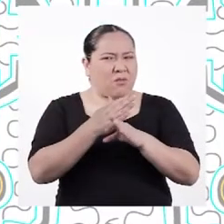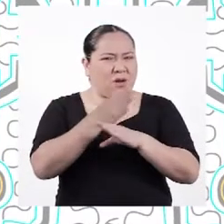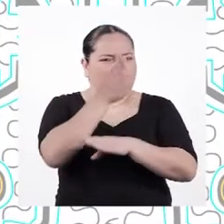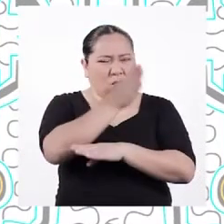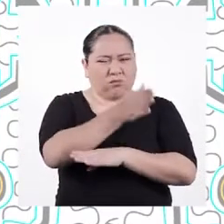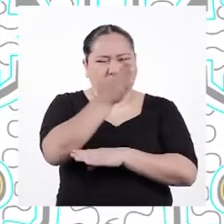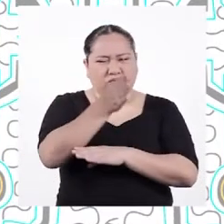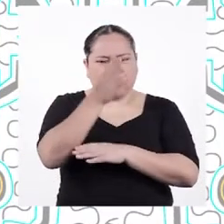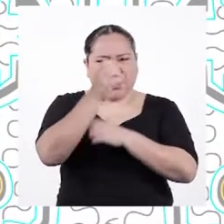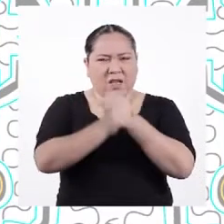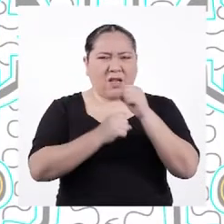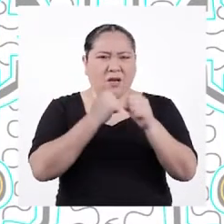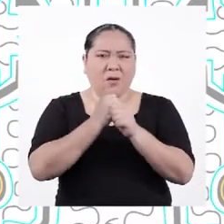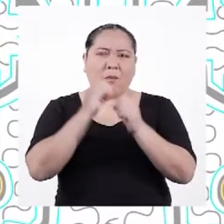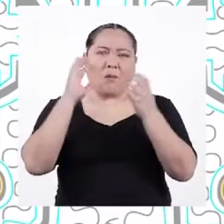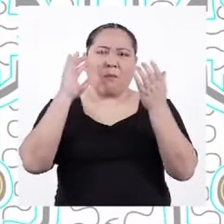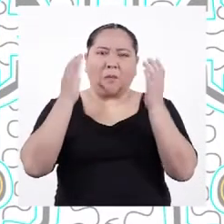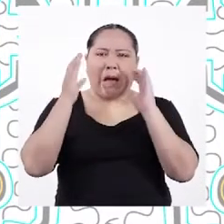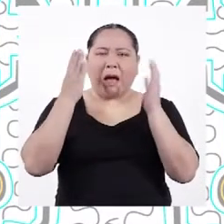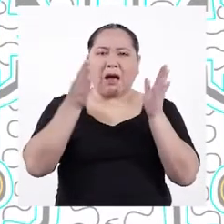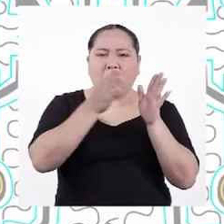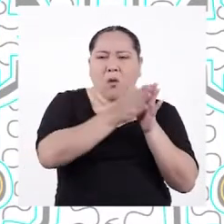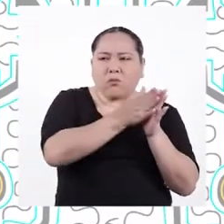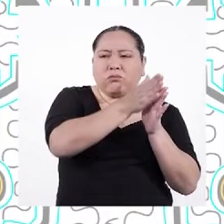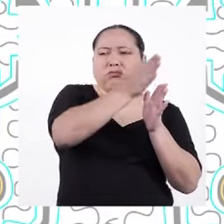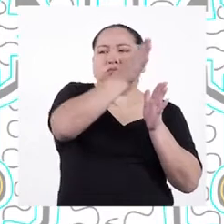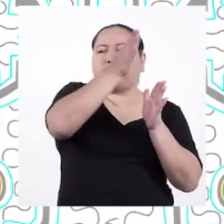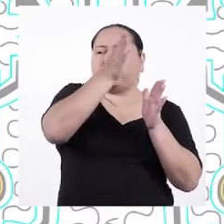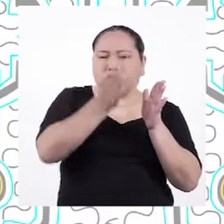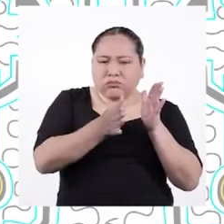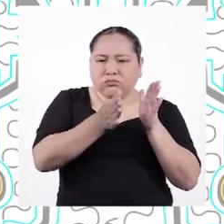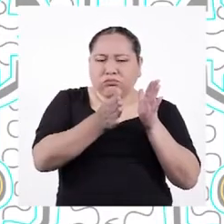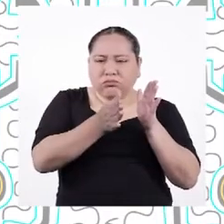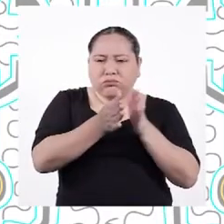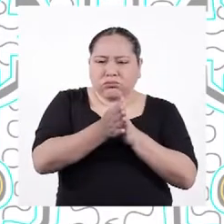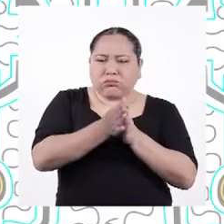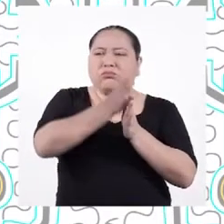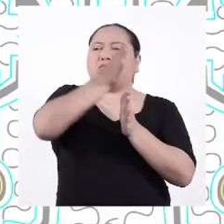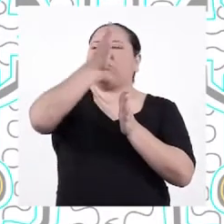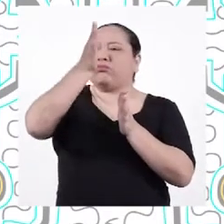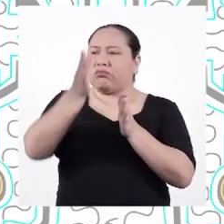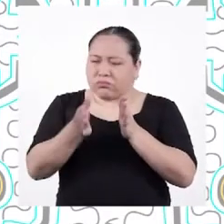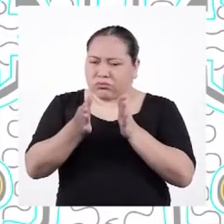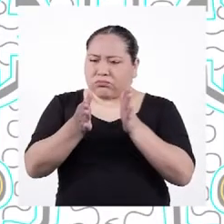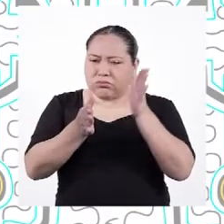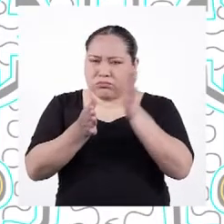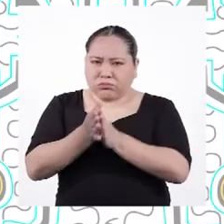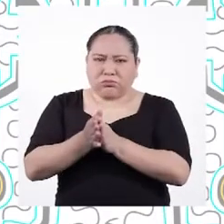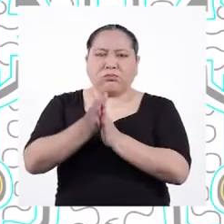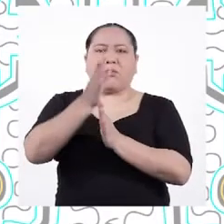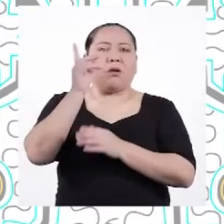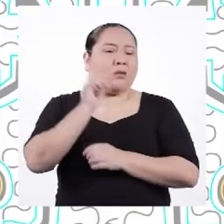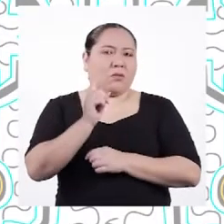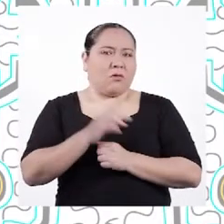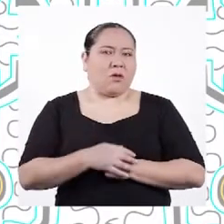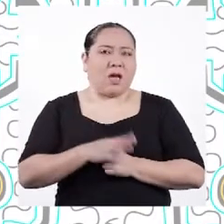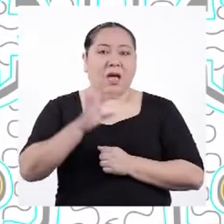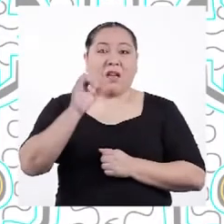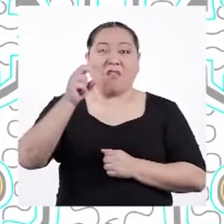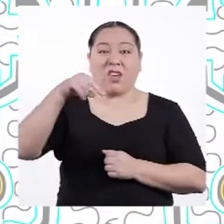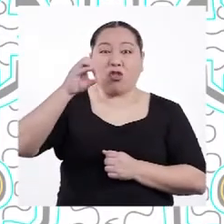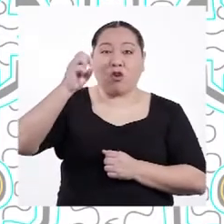años. Parece que el fenómeno ocurre luego de una misma cantidad de tiempo. Pero entre el fenómeno del Niño